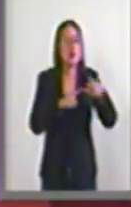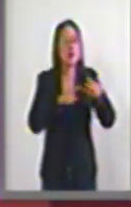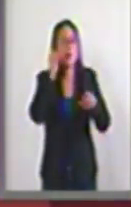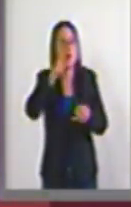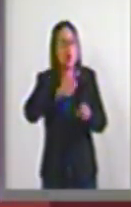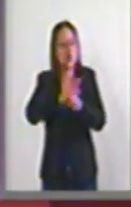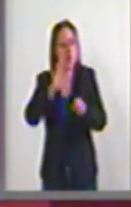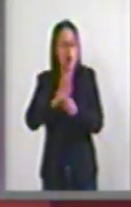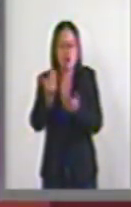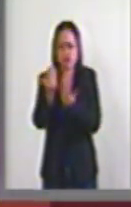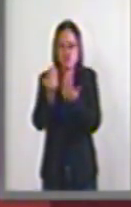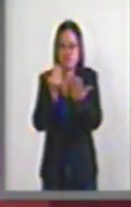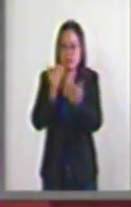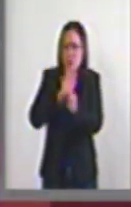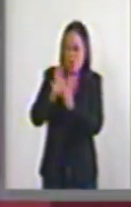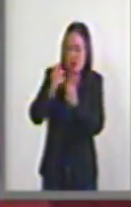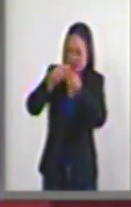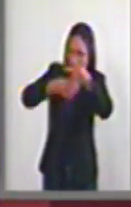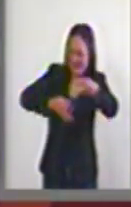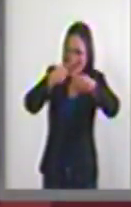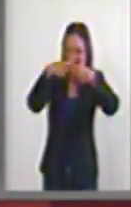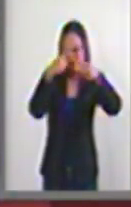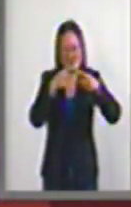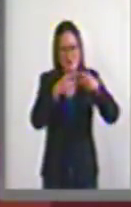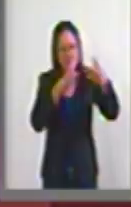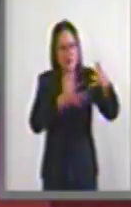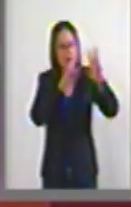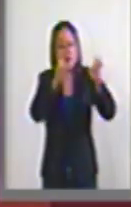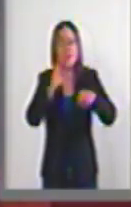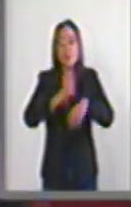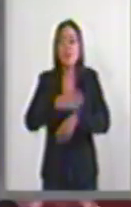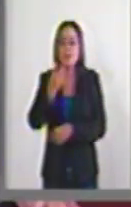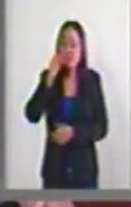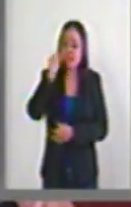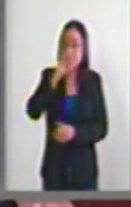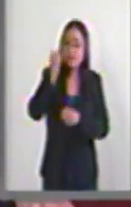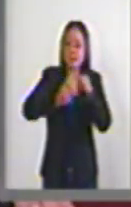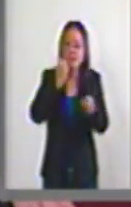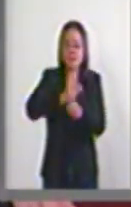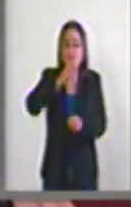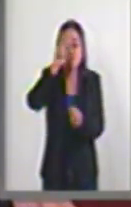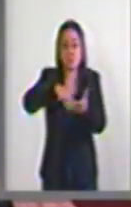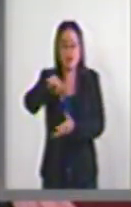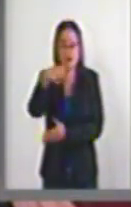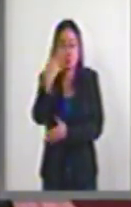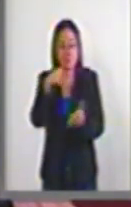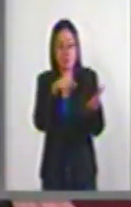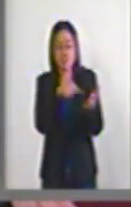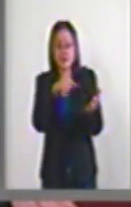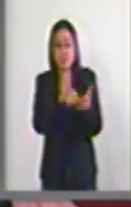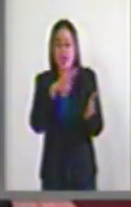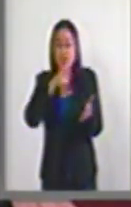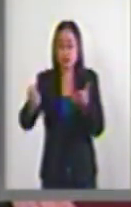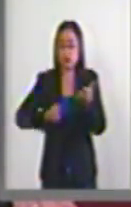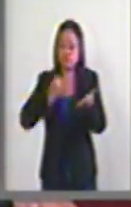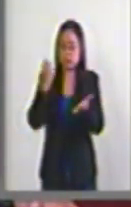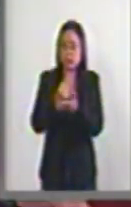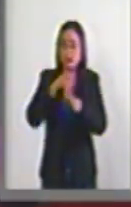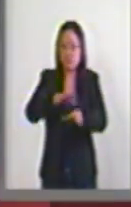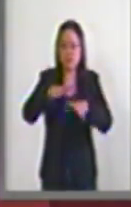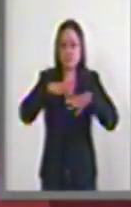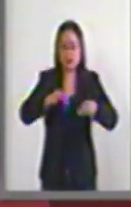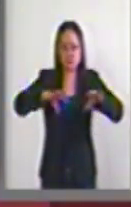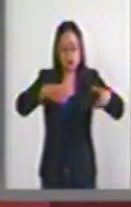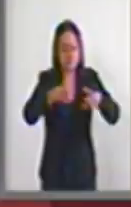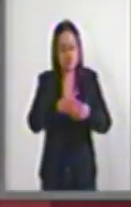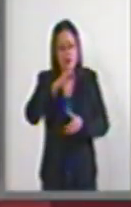de imparcialidad, entre otros aspectos. En la misma reforma del 2014 se aprobó la creación de